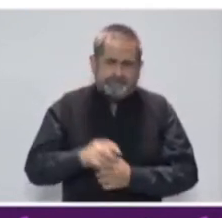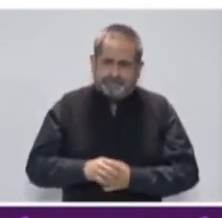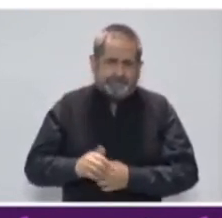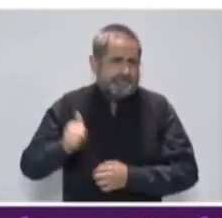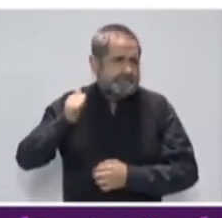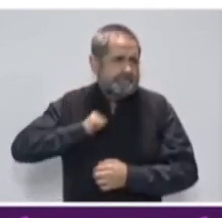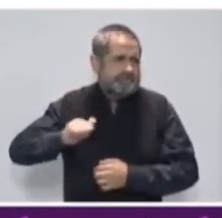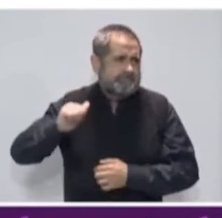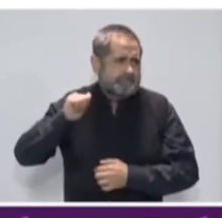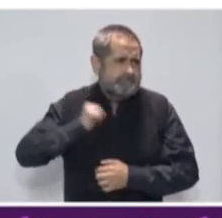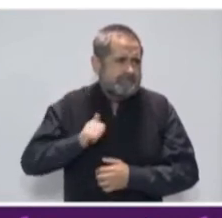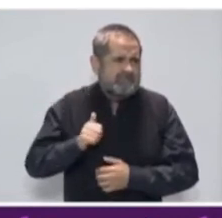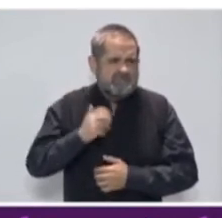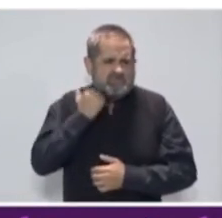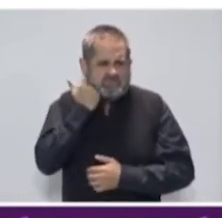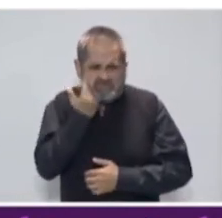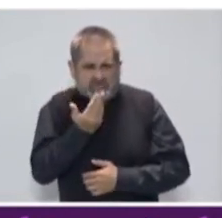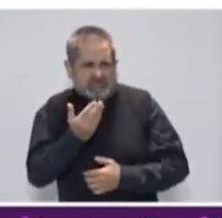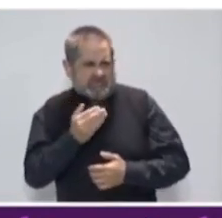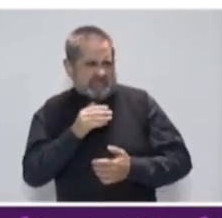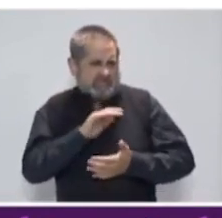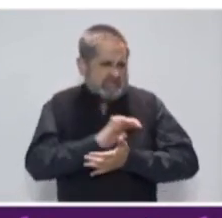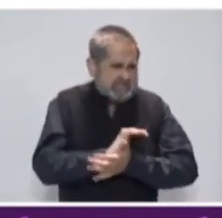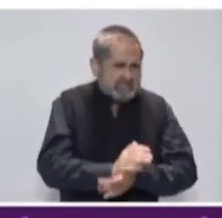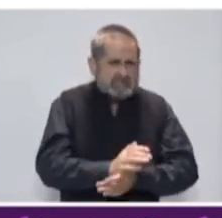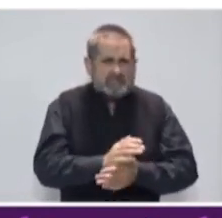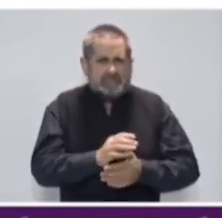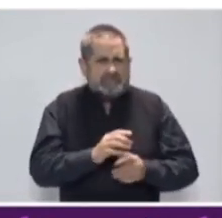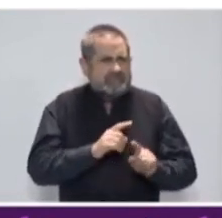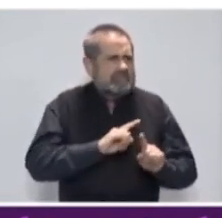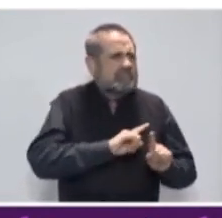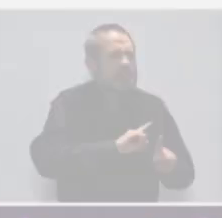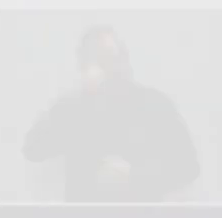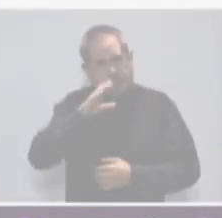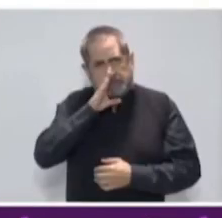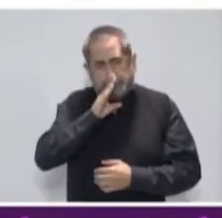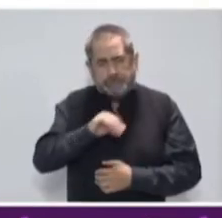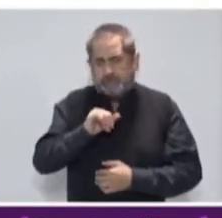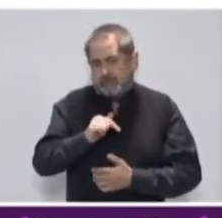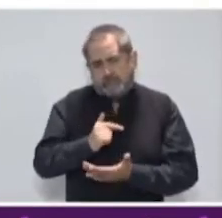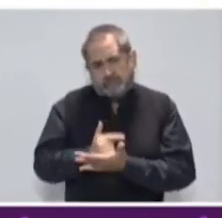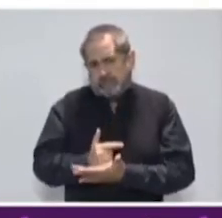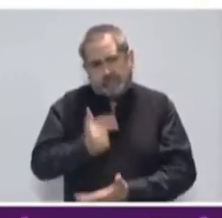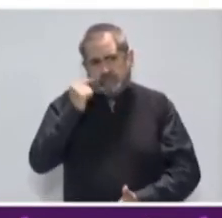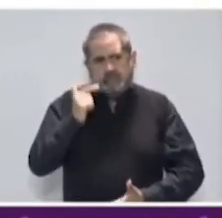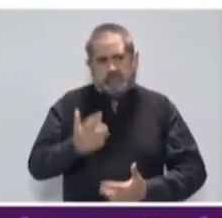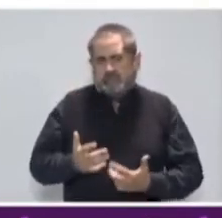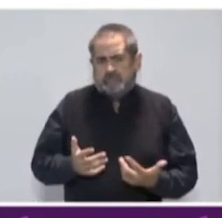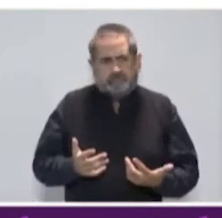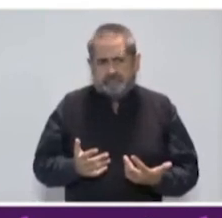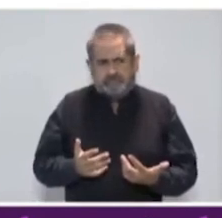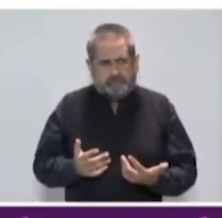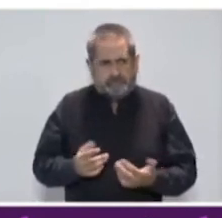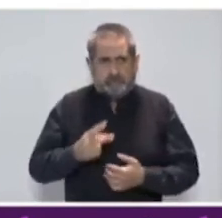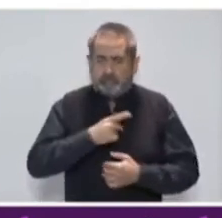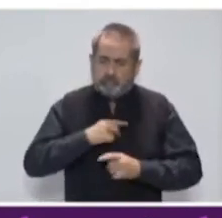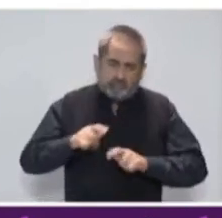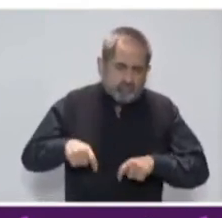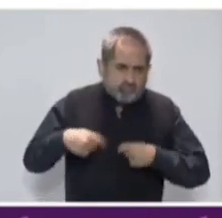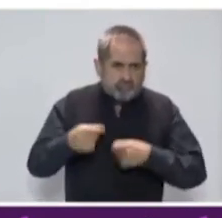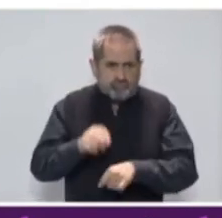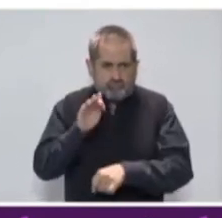se alimenta de los estereotipos asociados con la diversidad sexual. Debemos hablar de garantizar